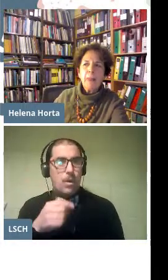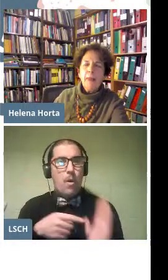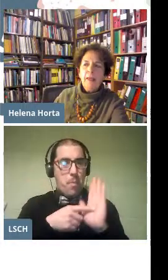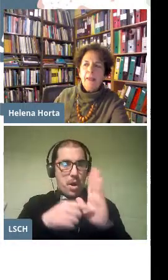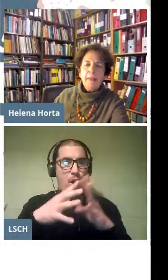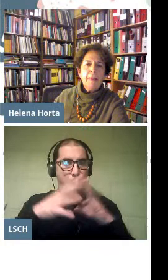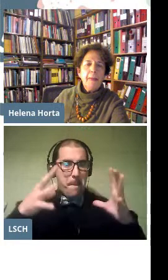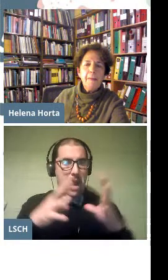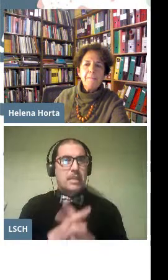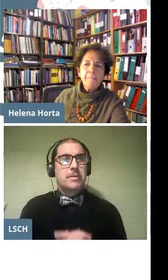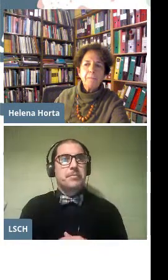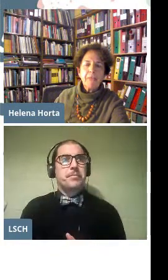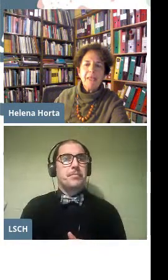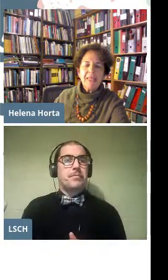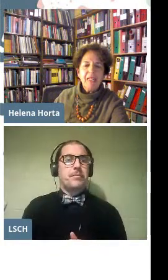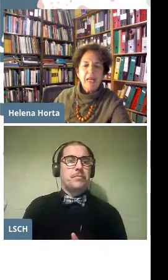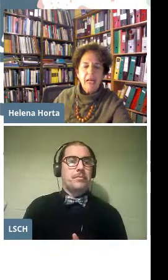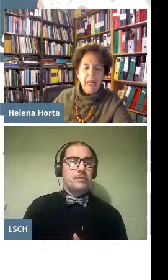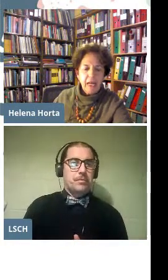tema.